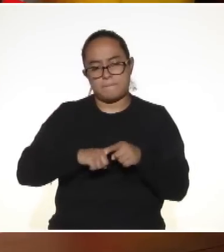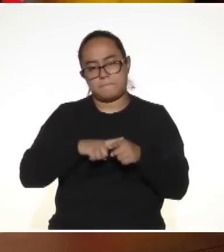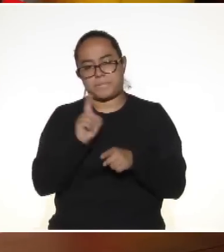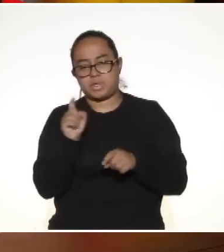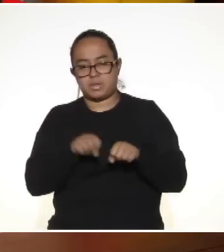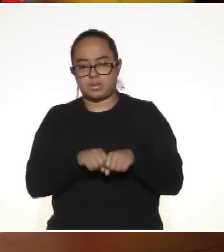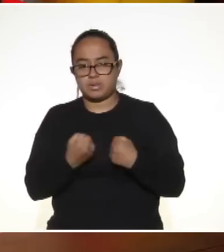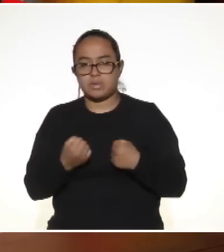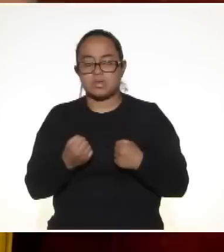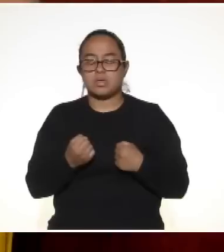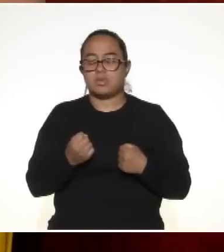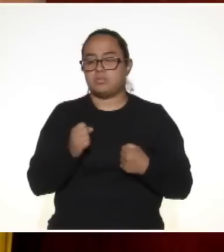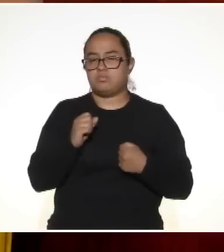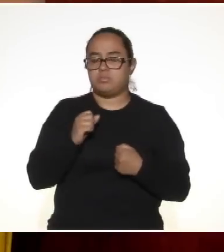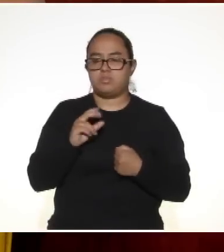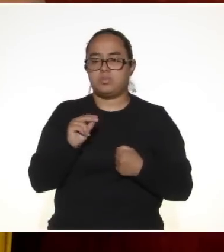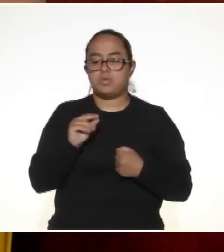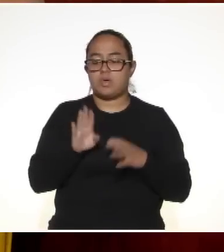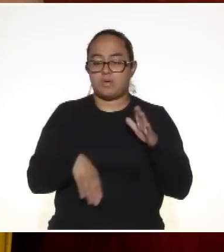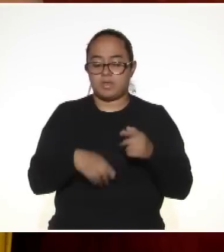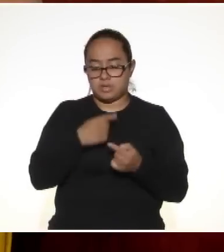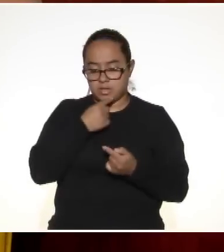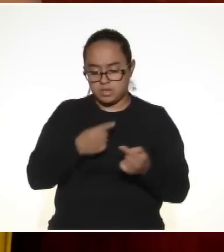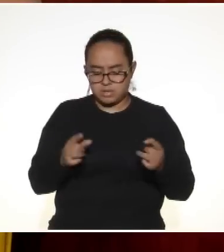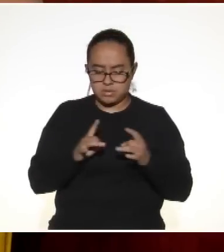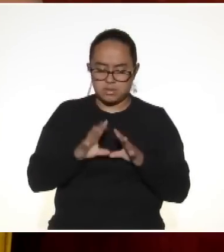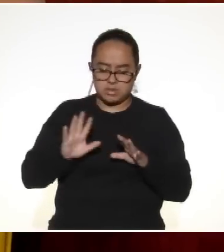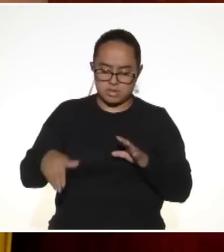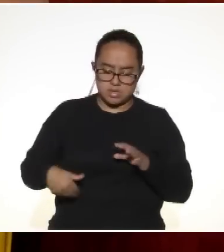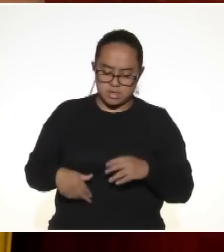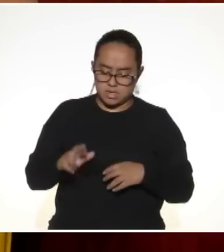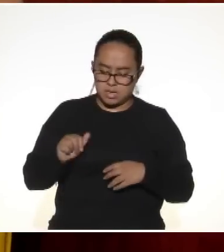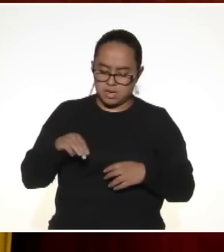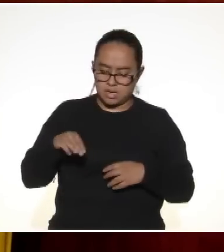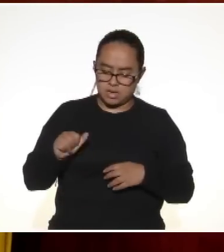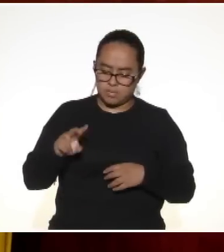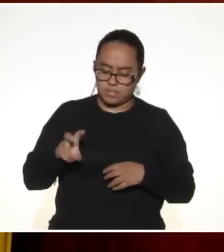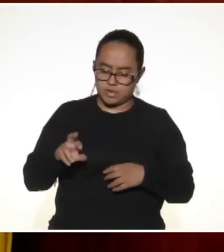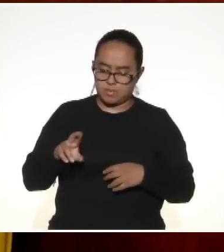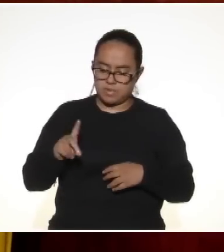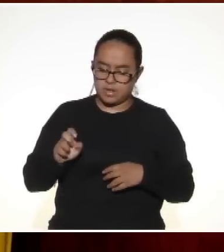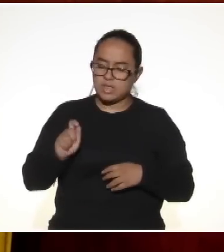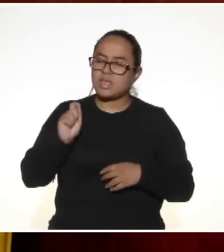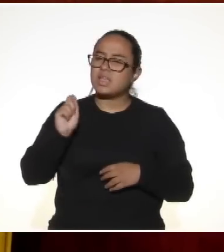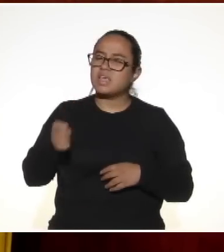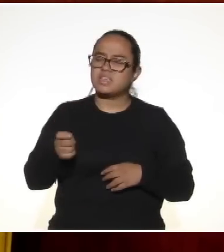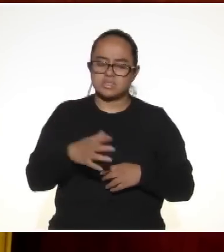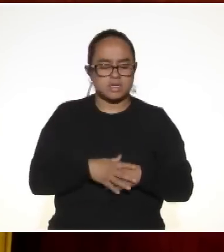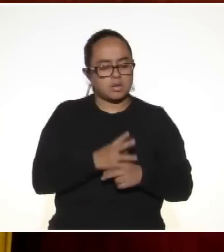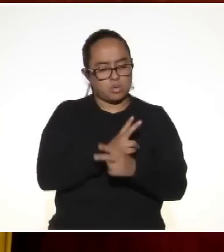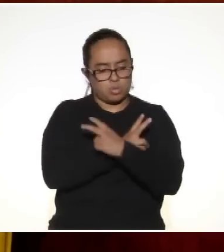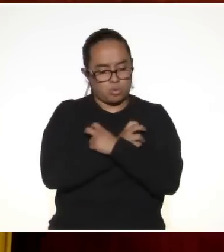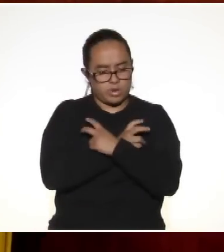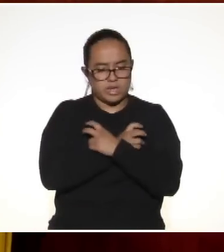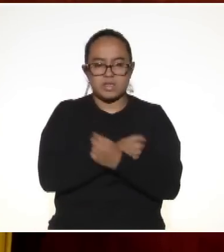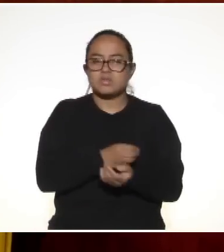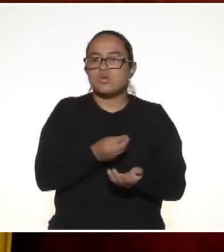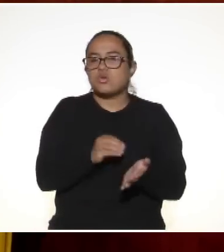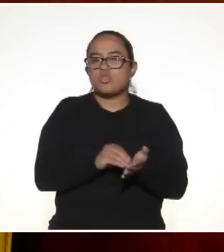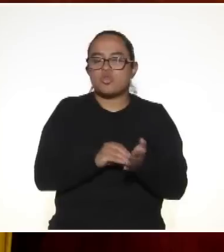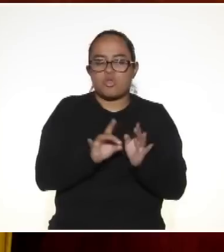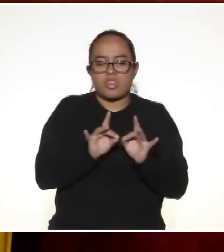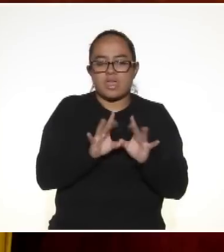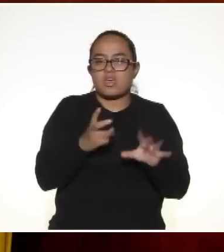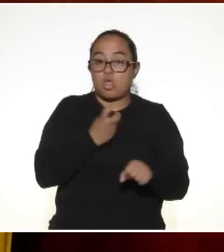total de la continuidad del hueso. En los niños también hay fractura en rama verde, en la cual como sus huesitos son como todavía no están